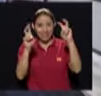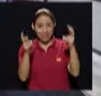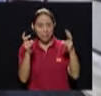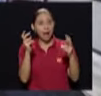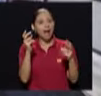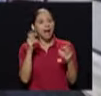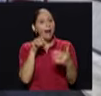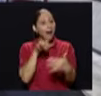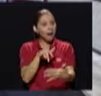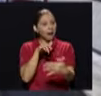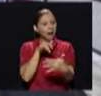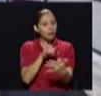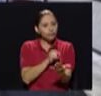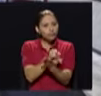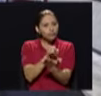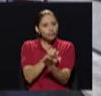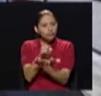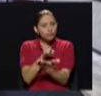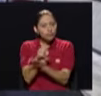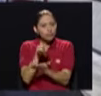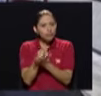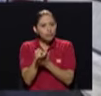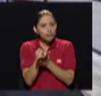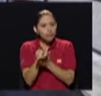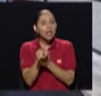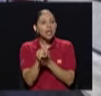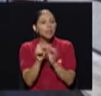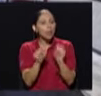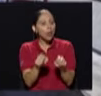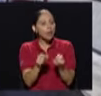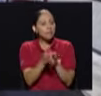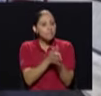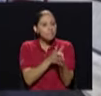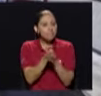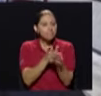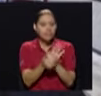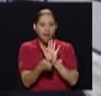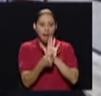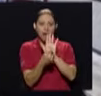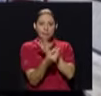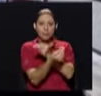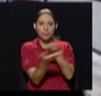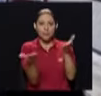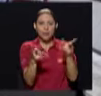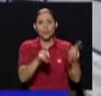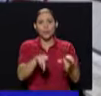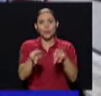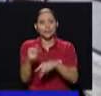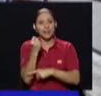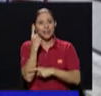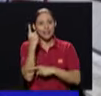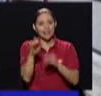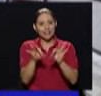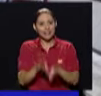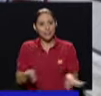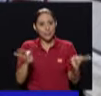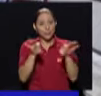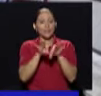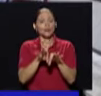tema y sacarle a luz para que la población entienda de que es importante